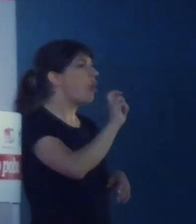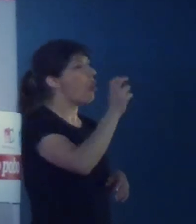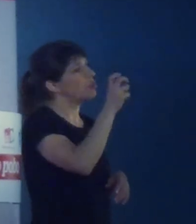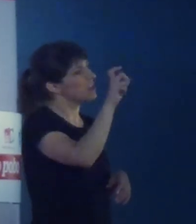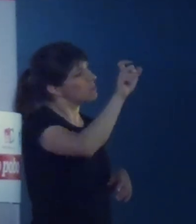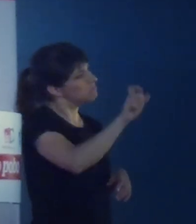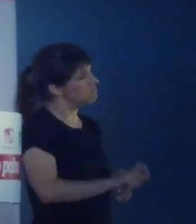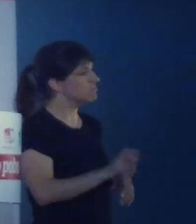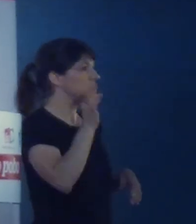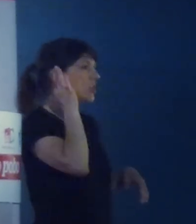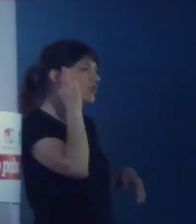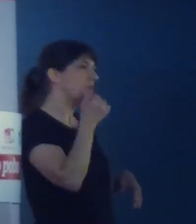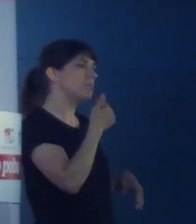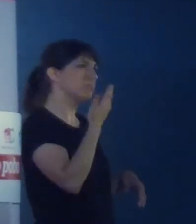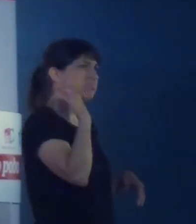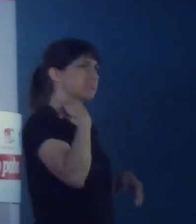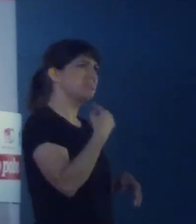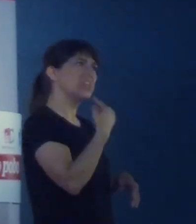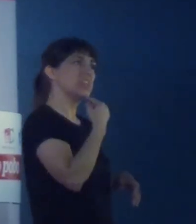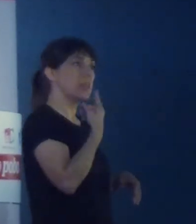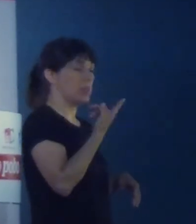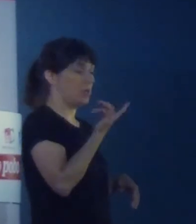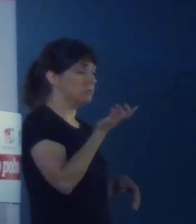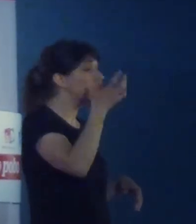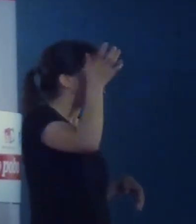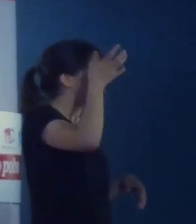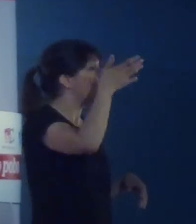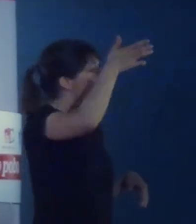que decía a Cospedal.